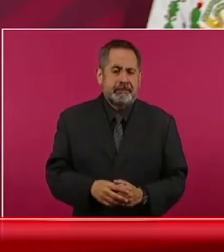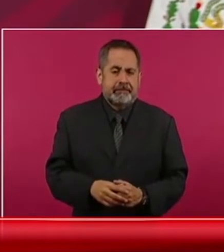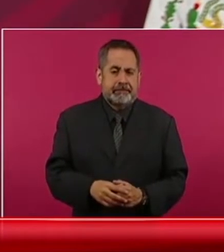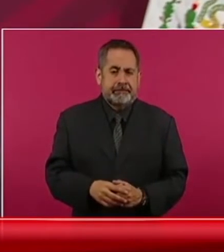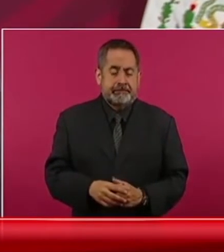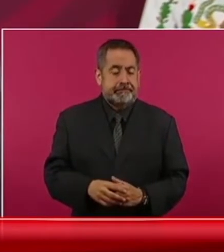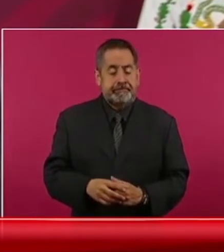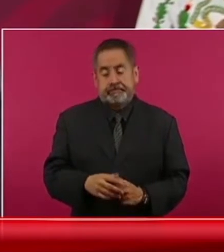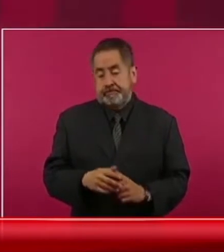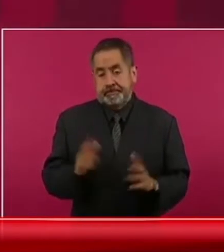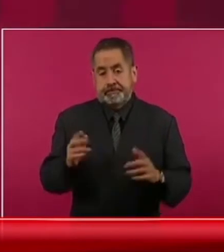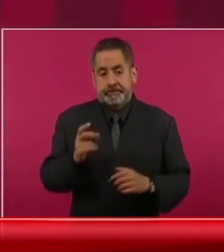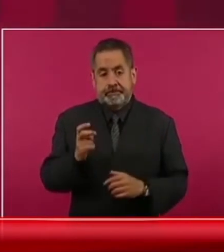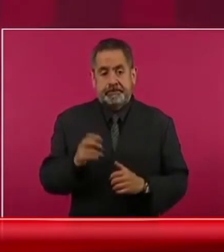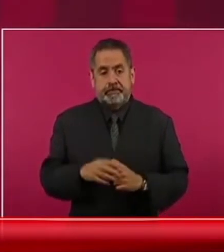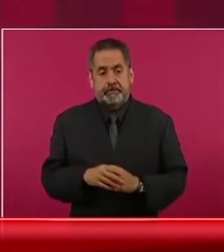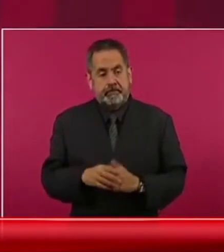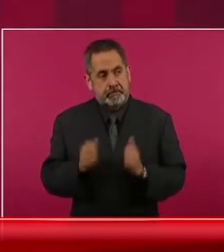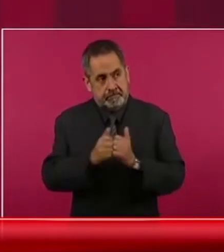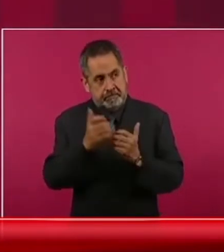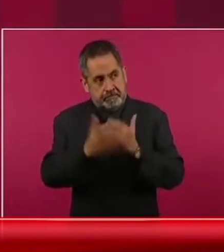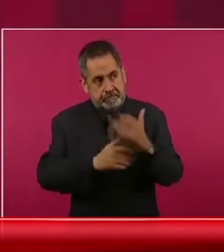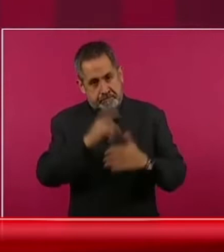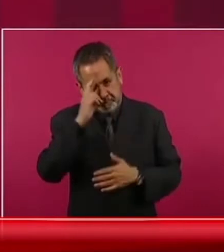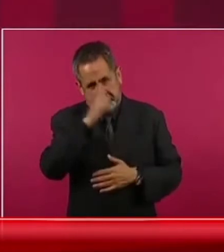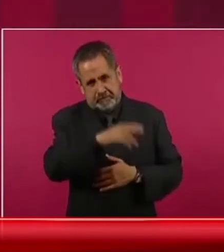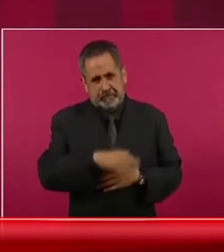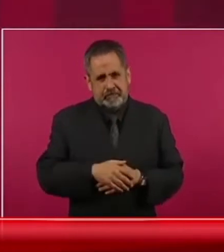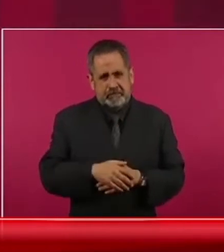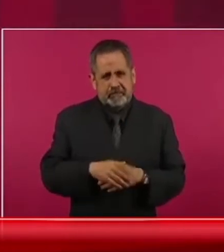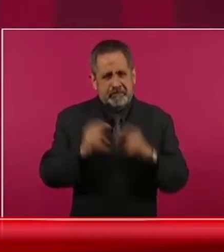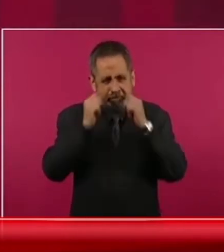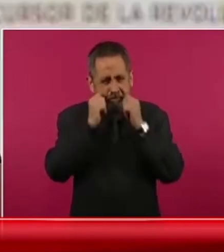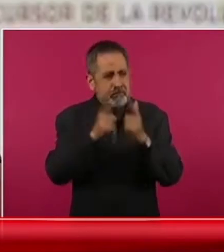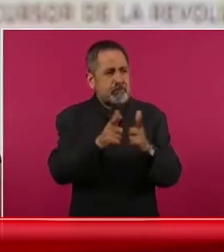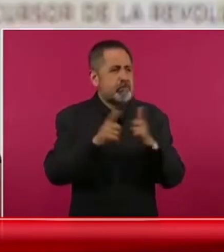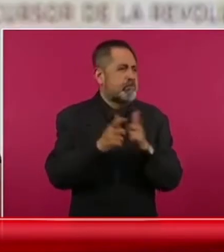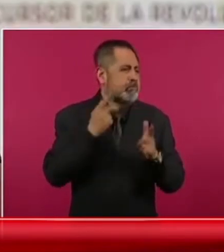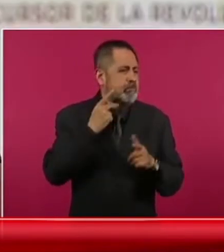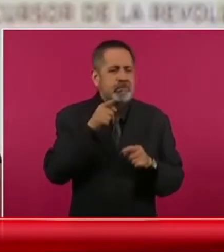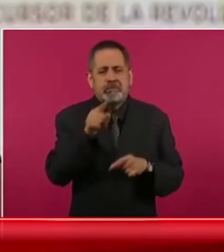Y eso sí, con todo respeto, ¿no? Sean del partido que sean,